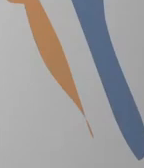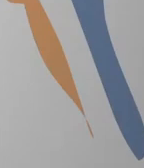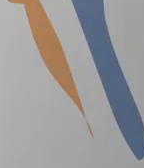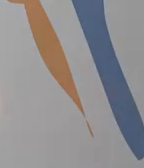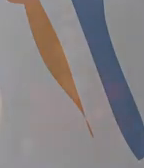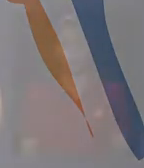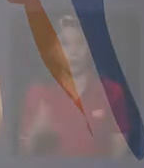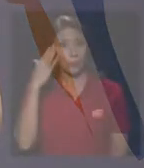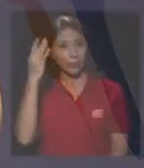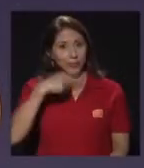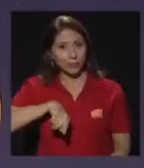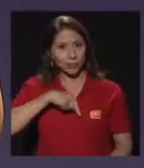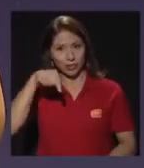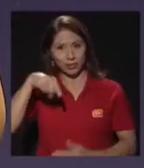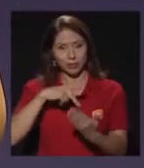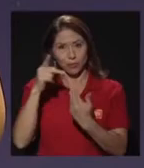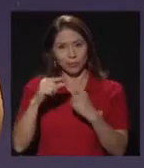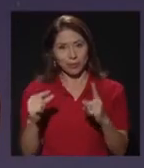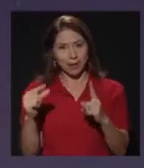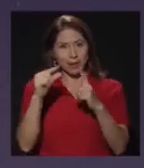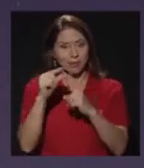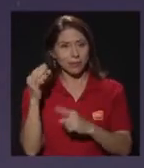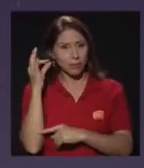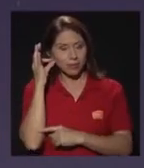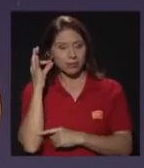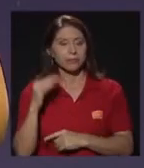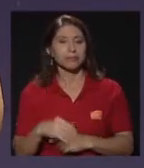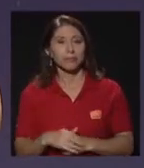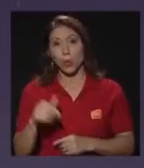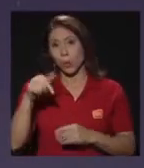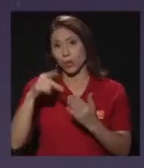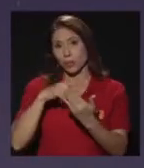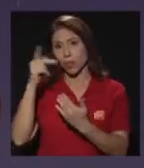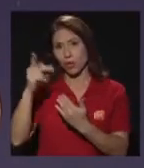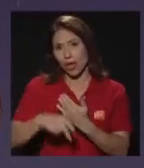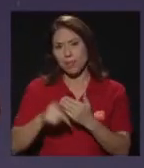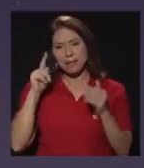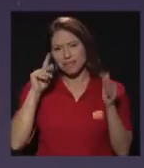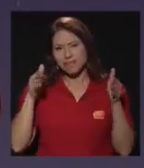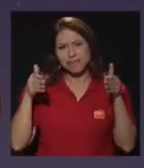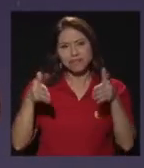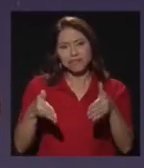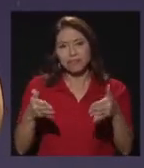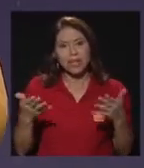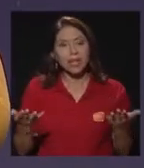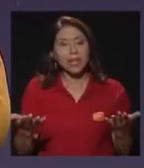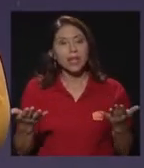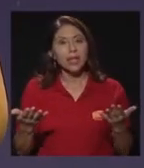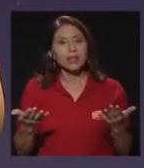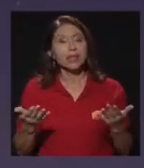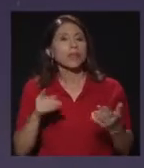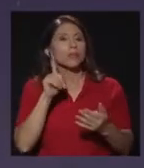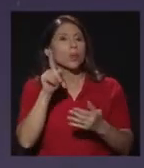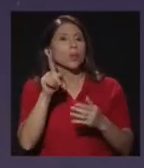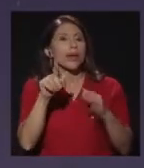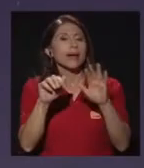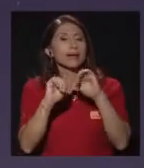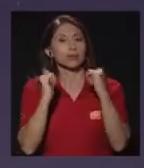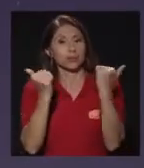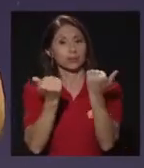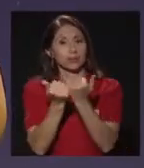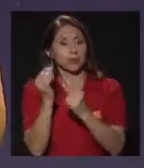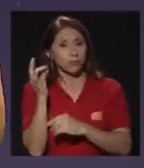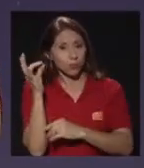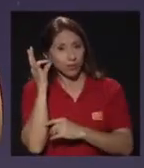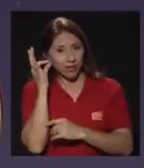Buenas, estamos aquí en Palabra de Mujer. Hoy el programa se trata de una asociación de